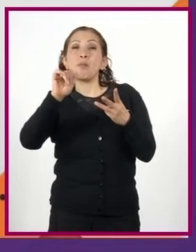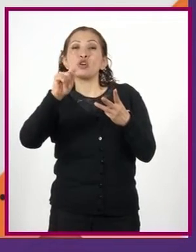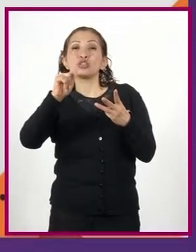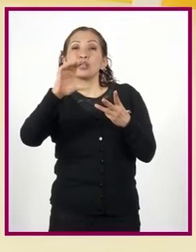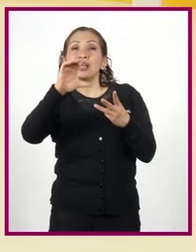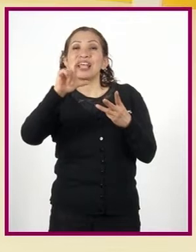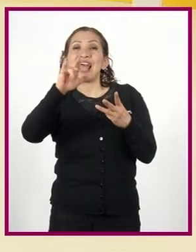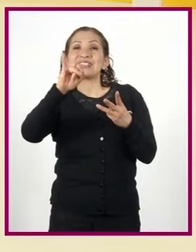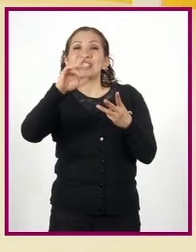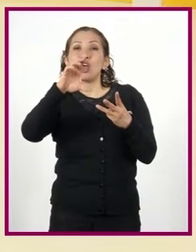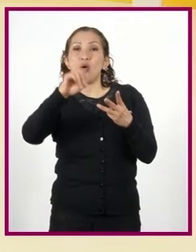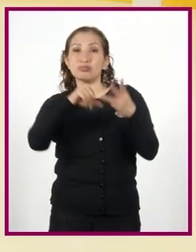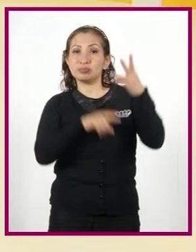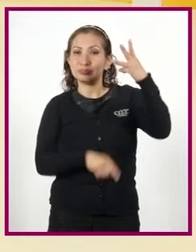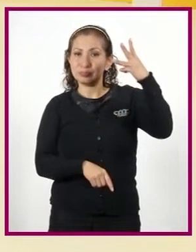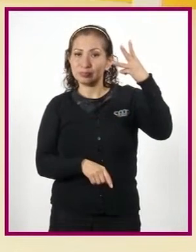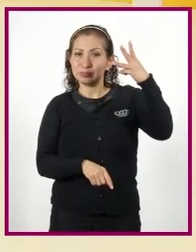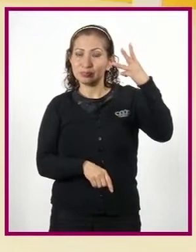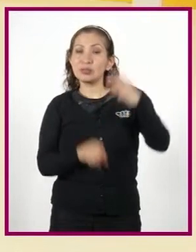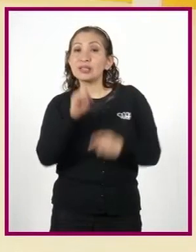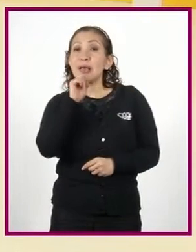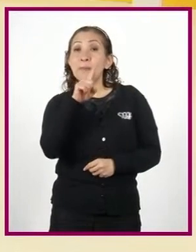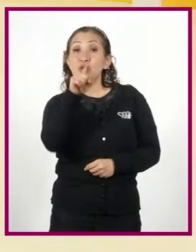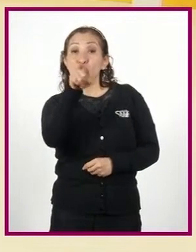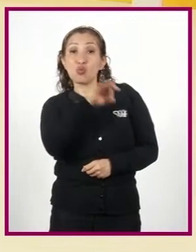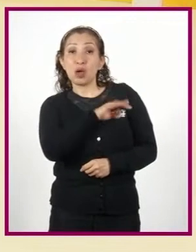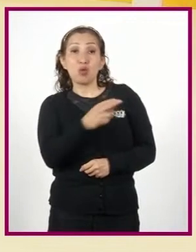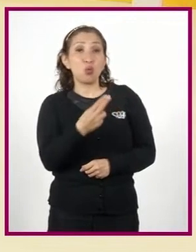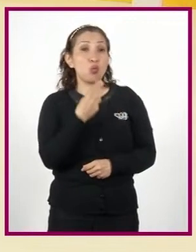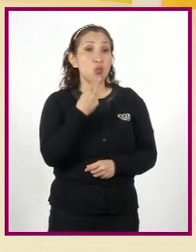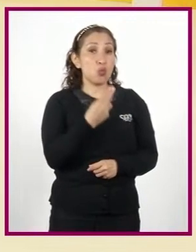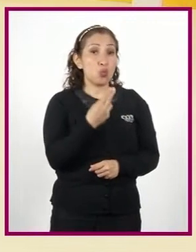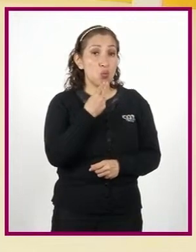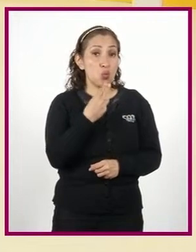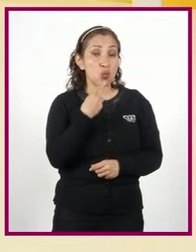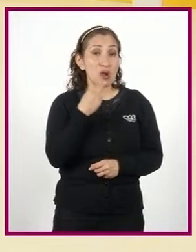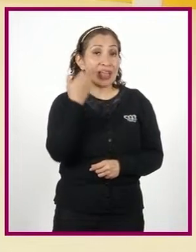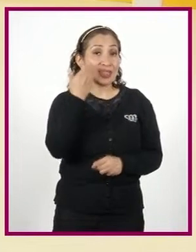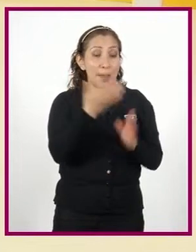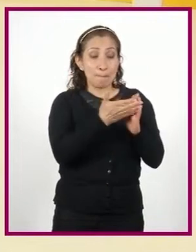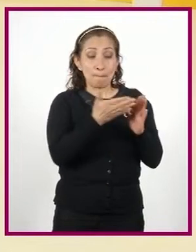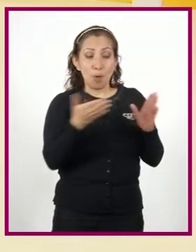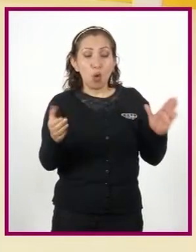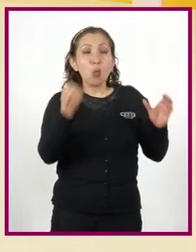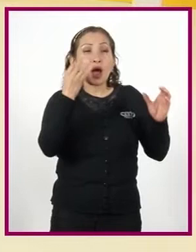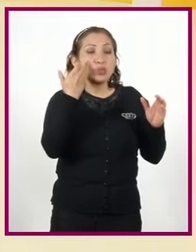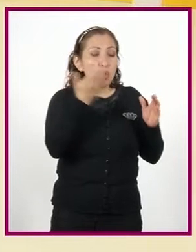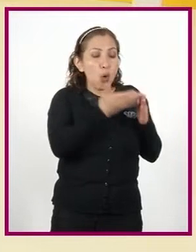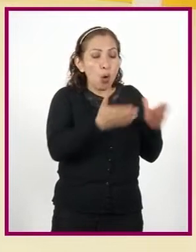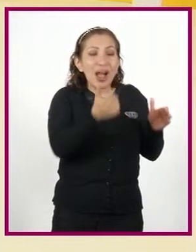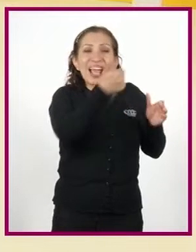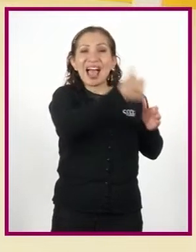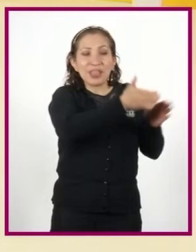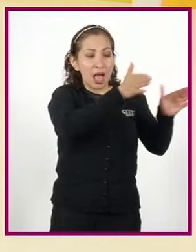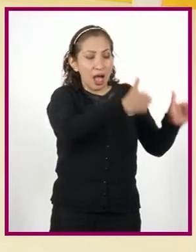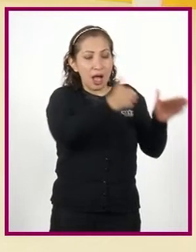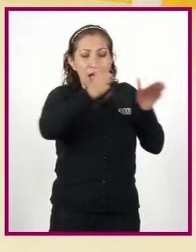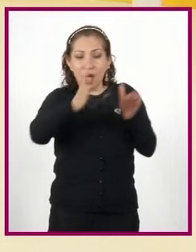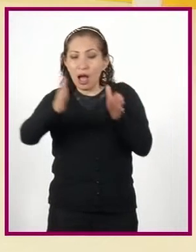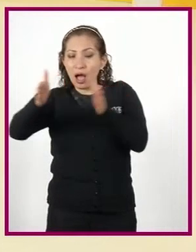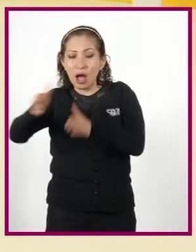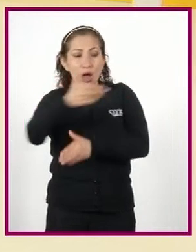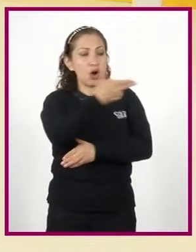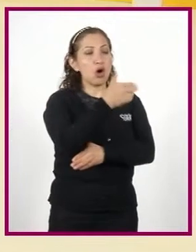postclásico. También pueden utilizar el periodo de duración de cada horizonte,